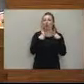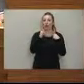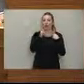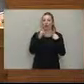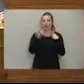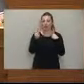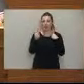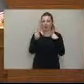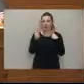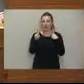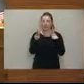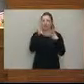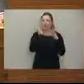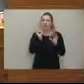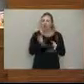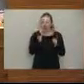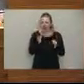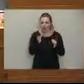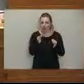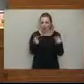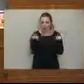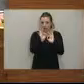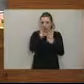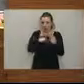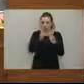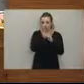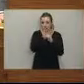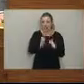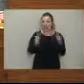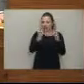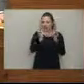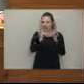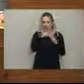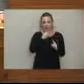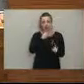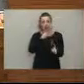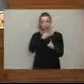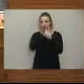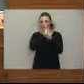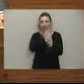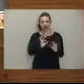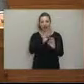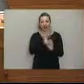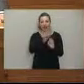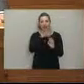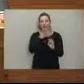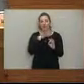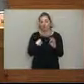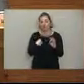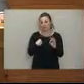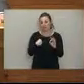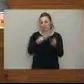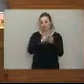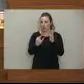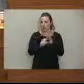y, en fin, porque es verdad, yo creo que nadie de los que estamos en esta Cámara estaríamos en contra de que se adoptasen todas las medidas que fuesen necesarias para